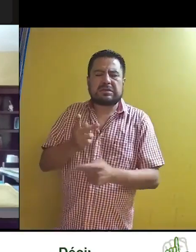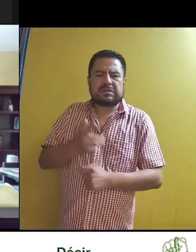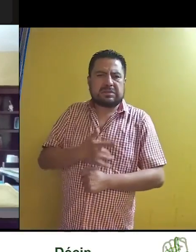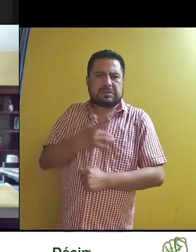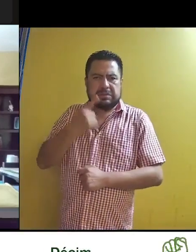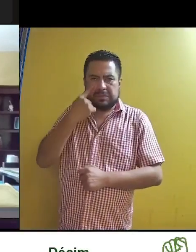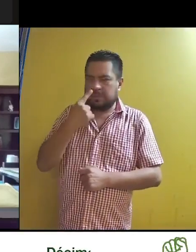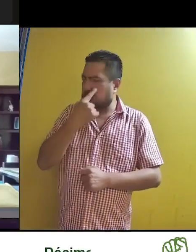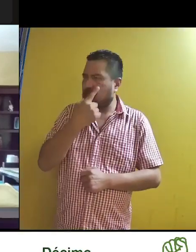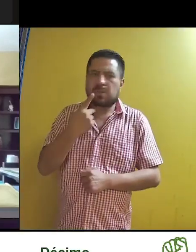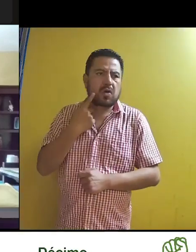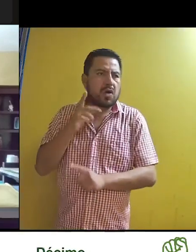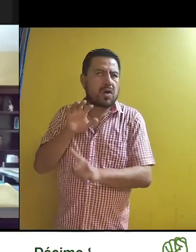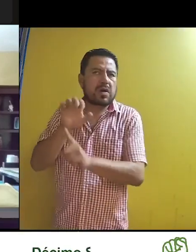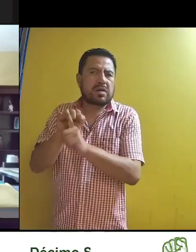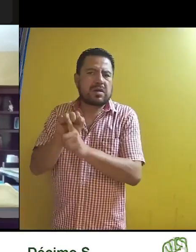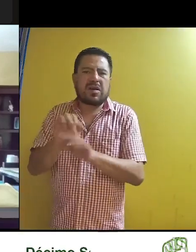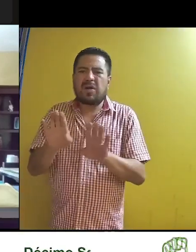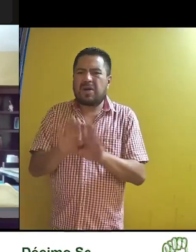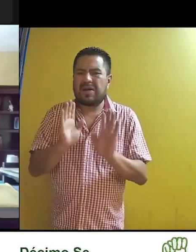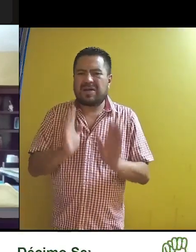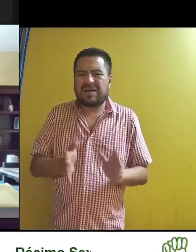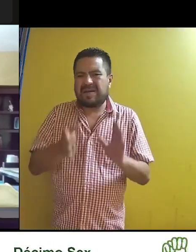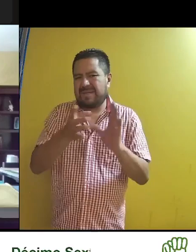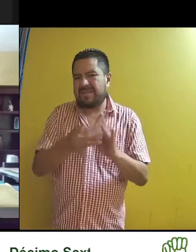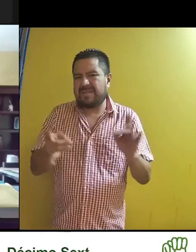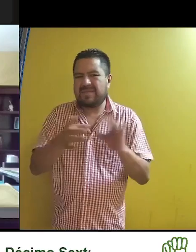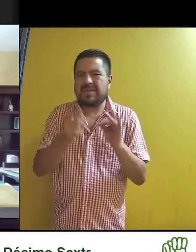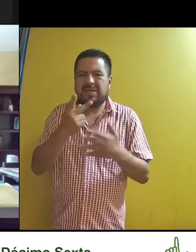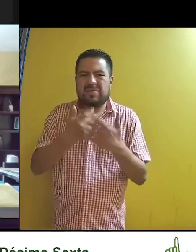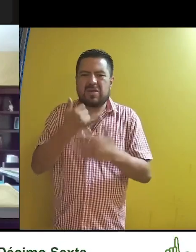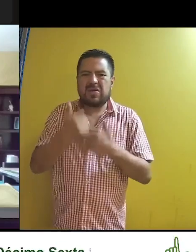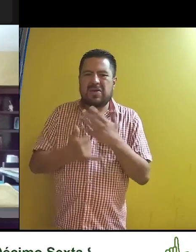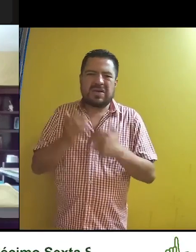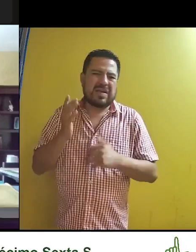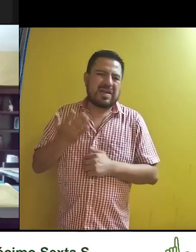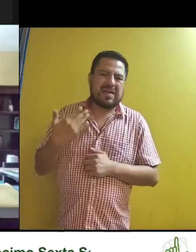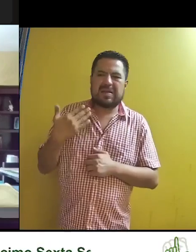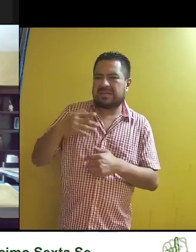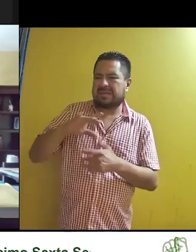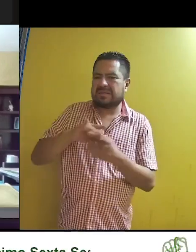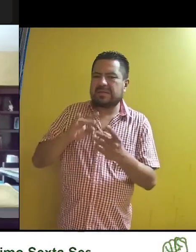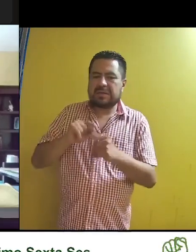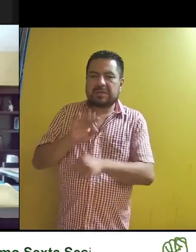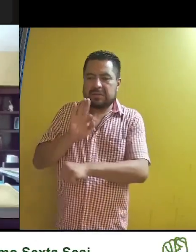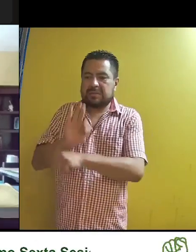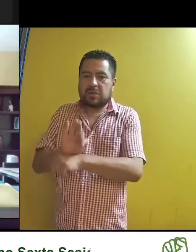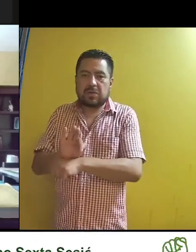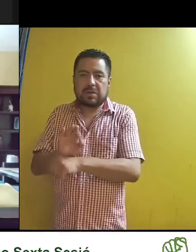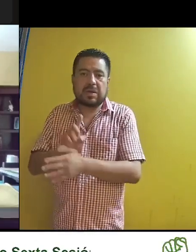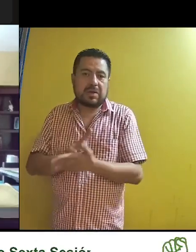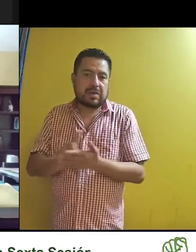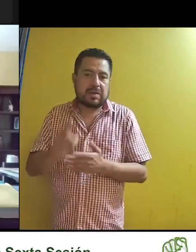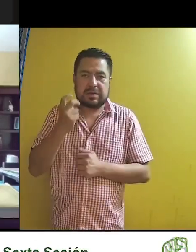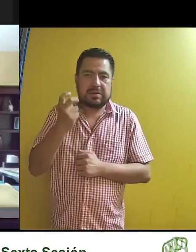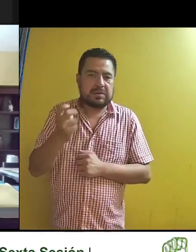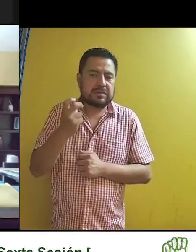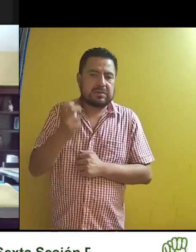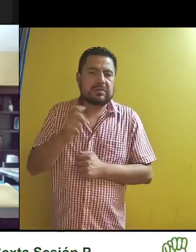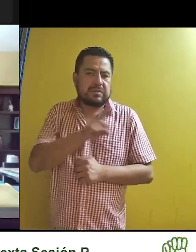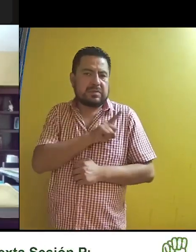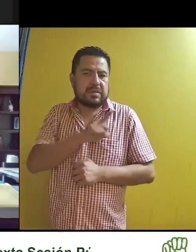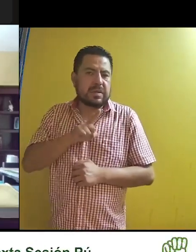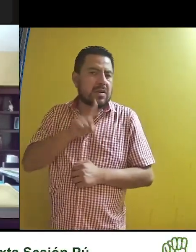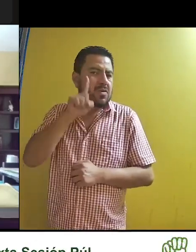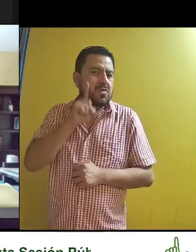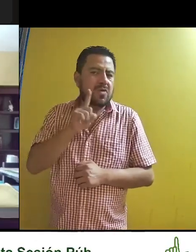aspiraciones políticas. Como lo decía, el proyecto protege este derecho que tienen las mujeres